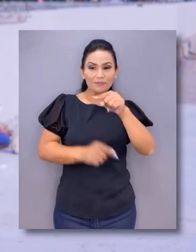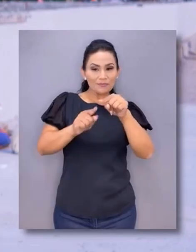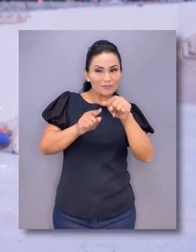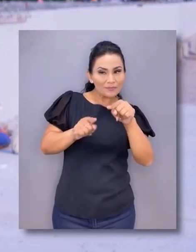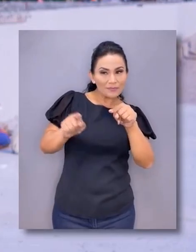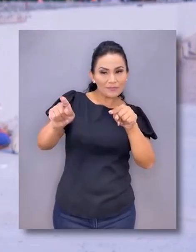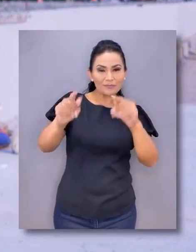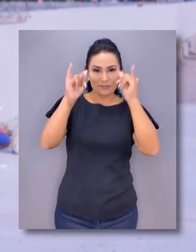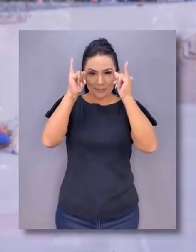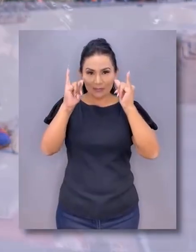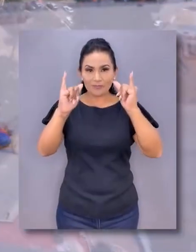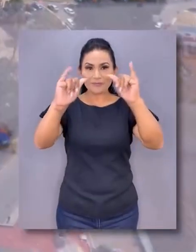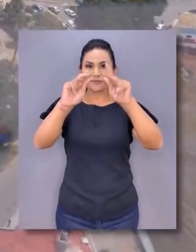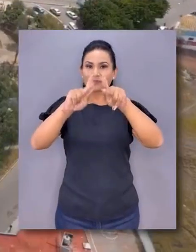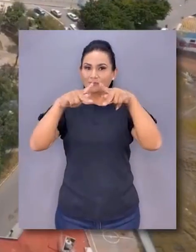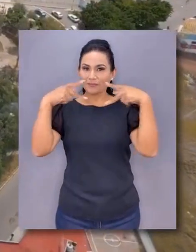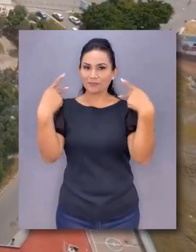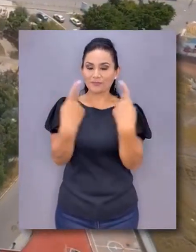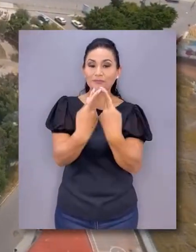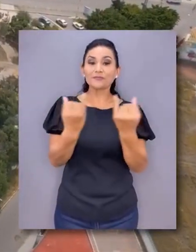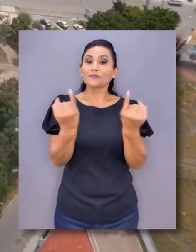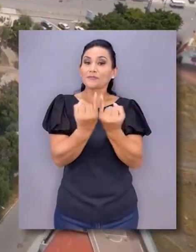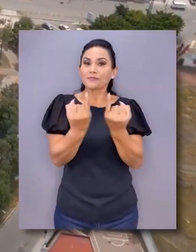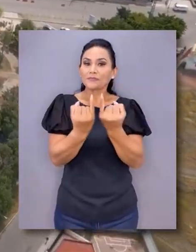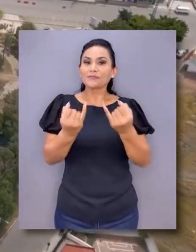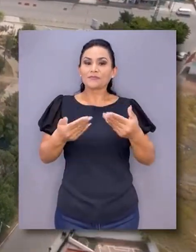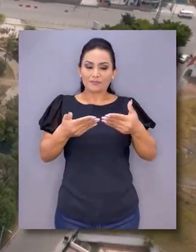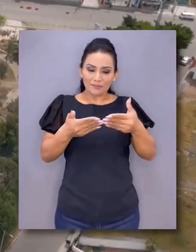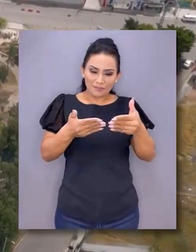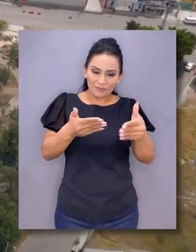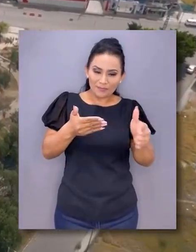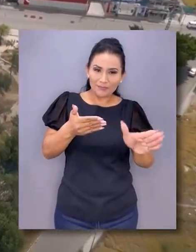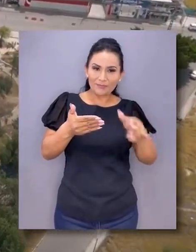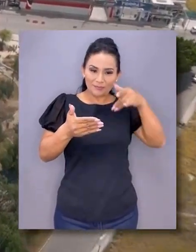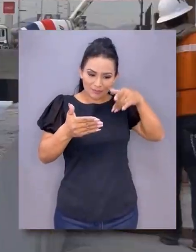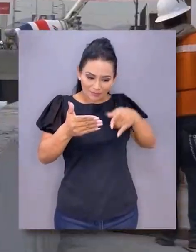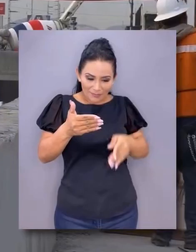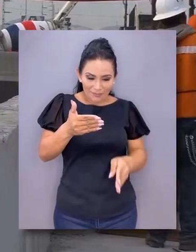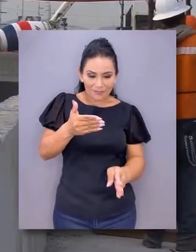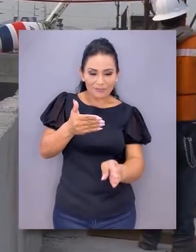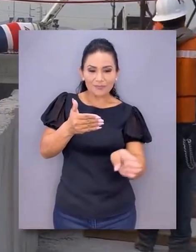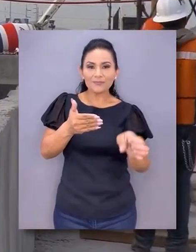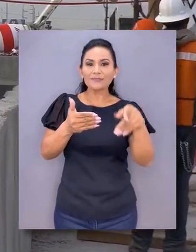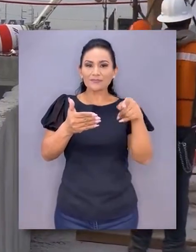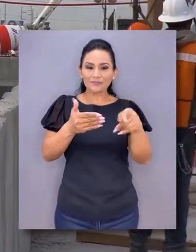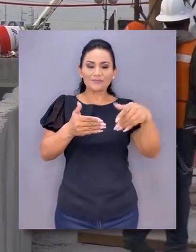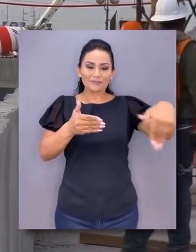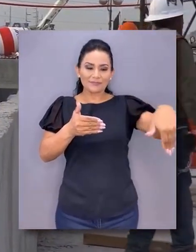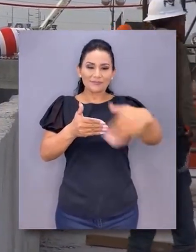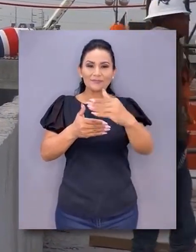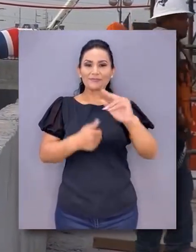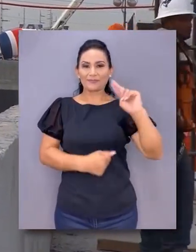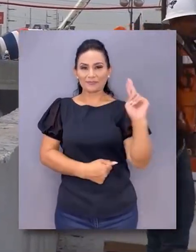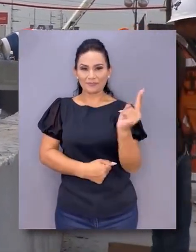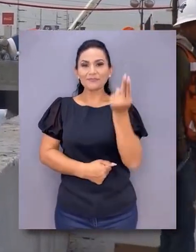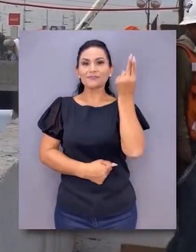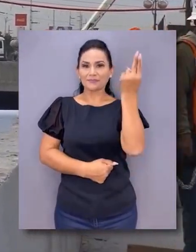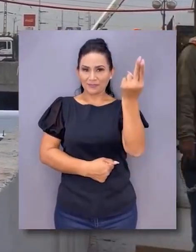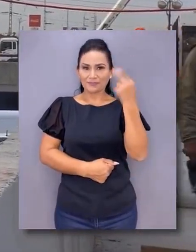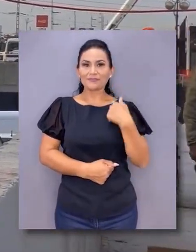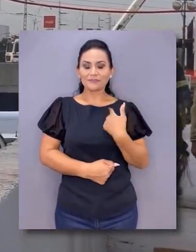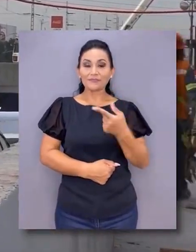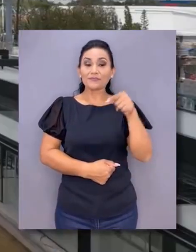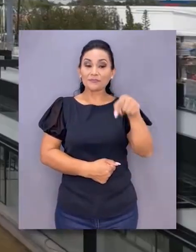Asimismo, ya está abierto uno de los dos pasos inferiores para el tránsito vehicular que se encuentra en el entronque de